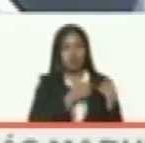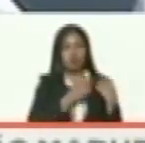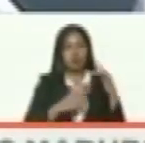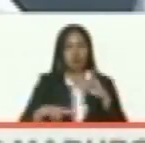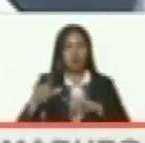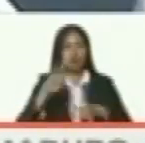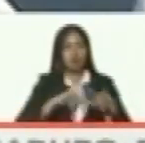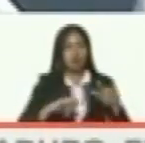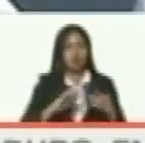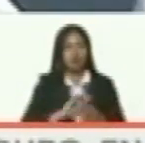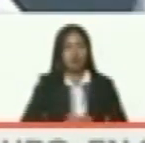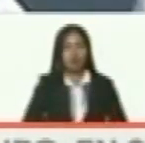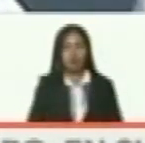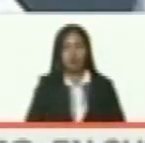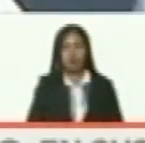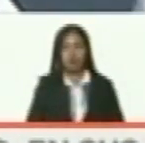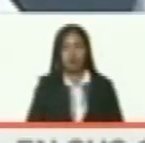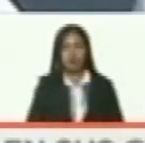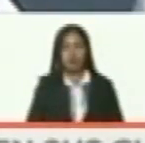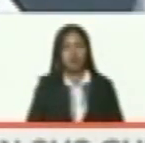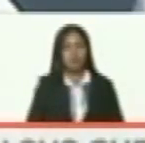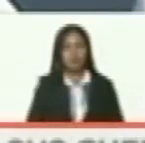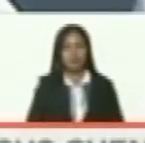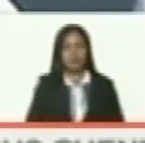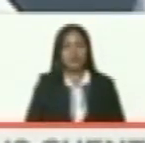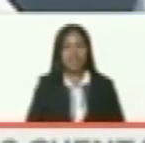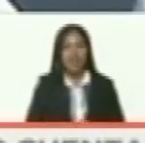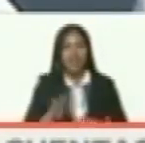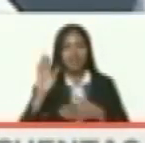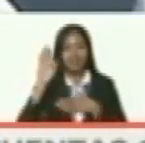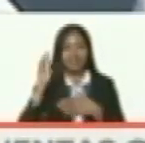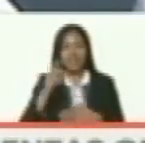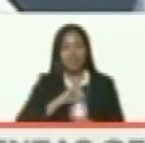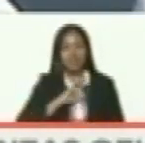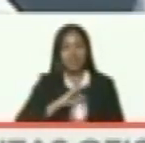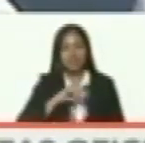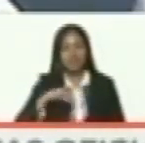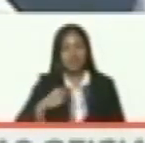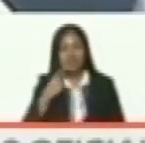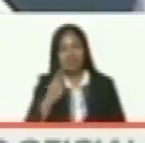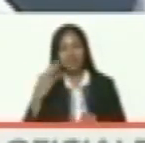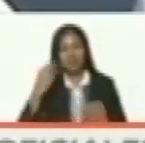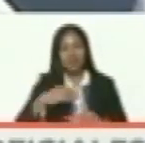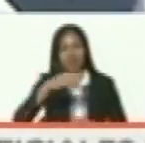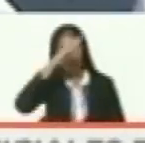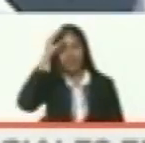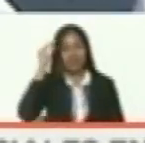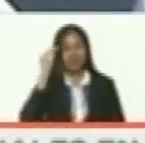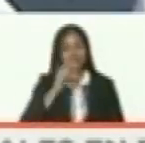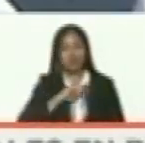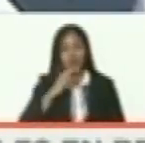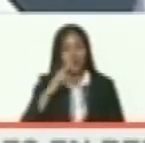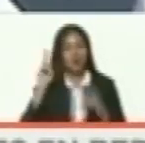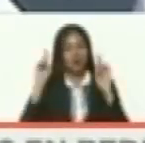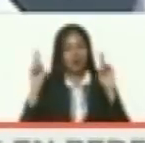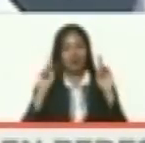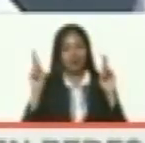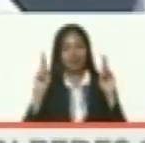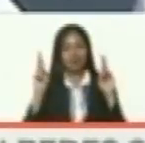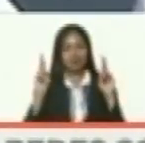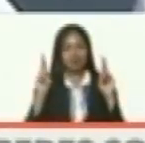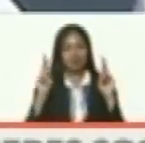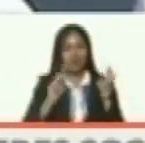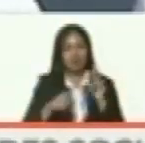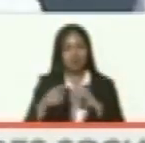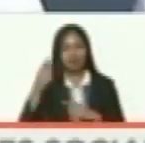amor profundo, de patriotismo. Esa es la verdad, Mr. Donald Trump. Ojalá